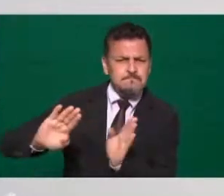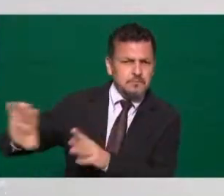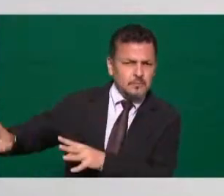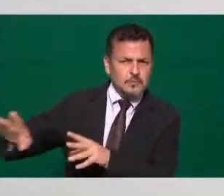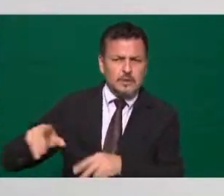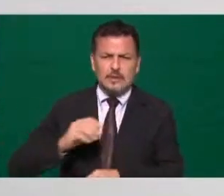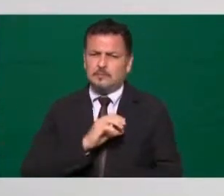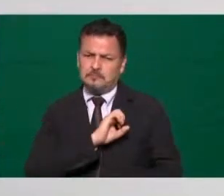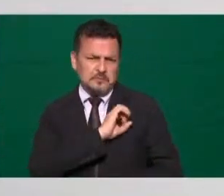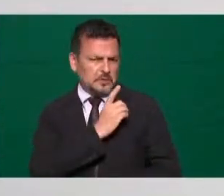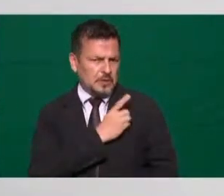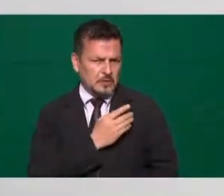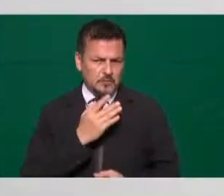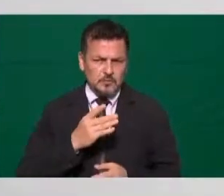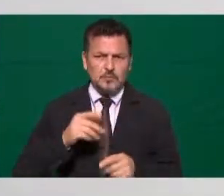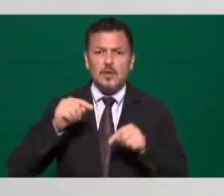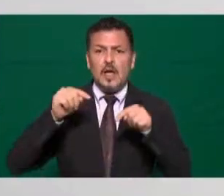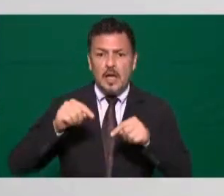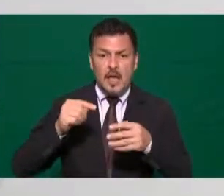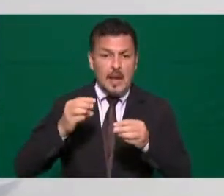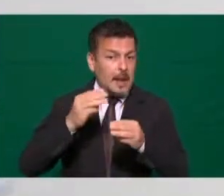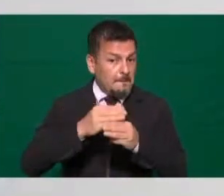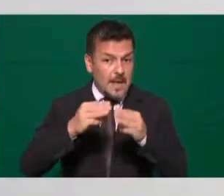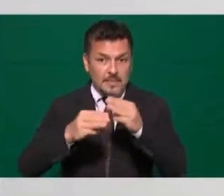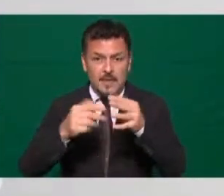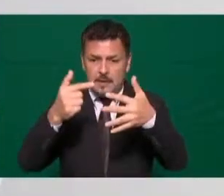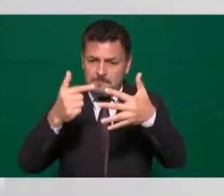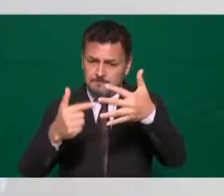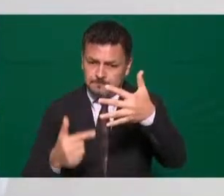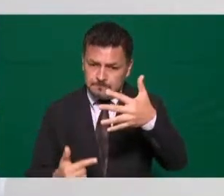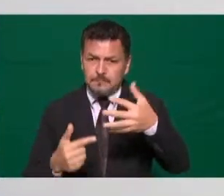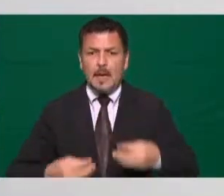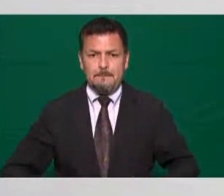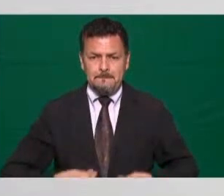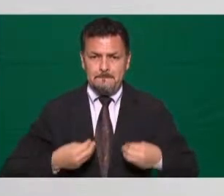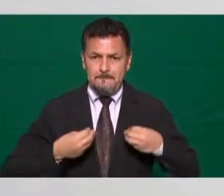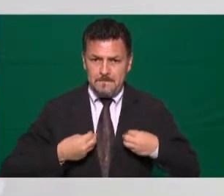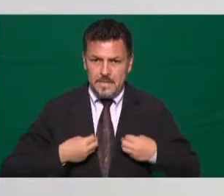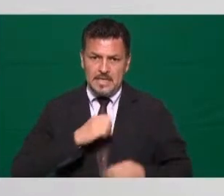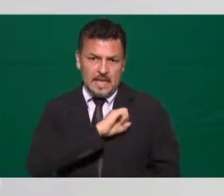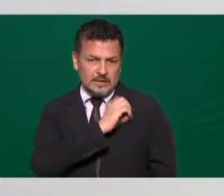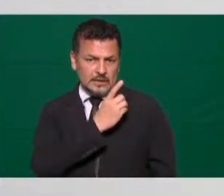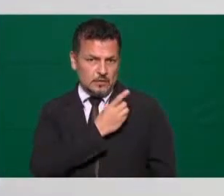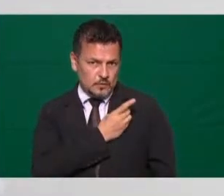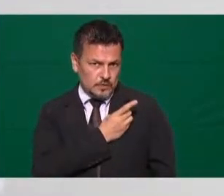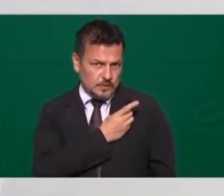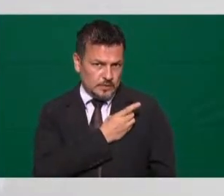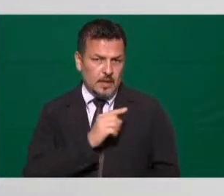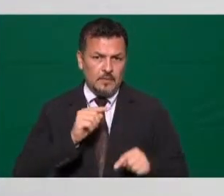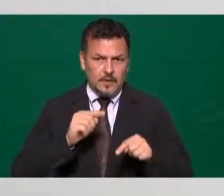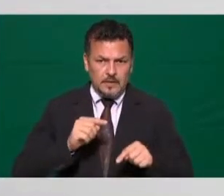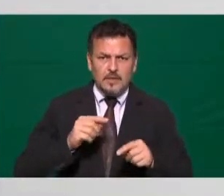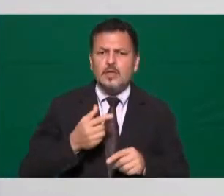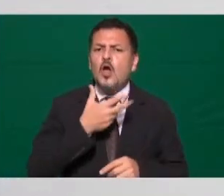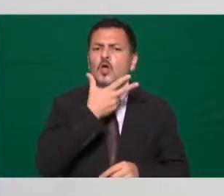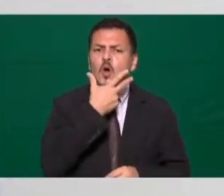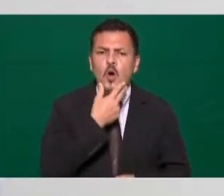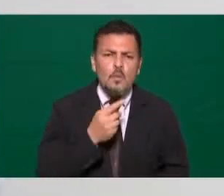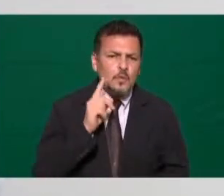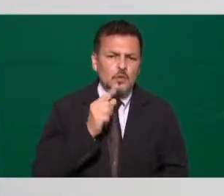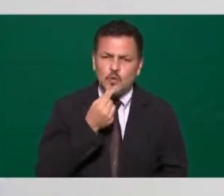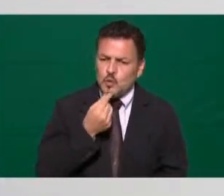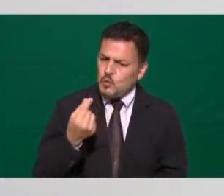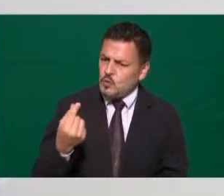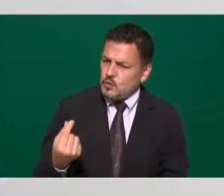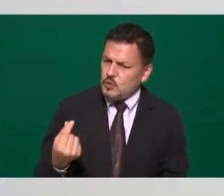preventiva. Los contenidos de vida saludable contribuirán a inculcar en nuestras niñas y niños,